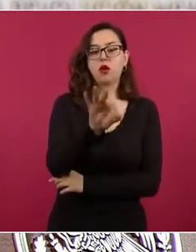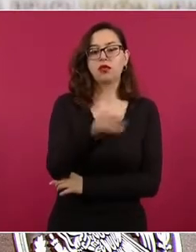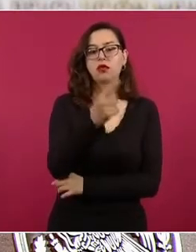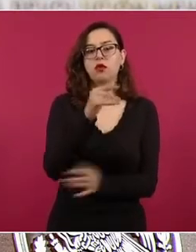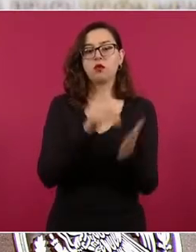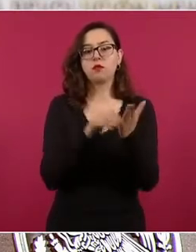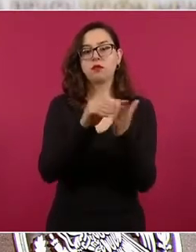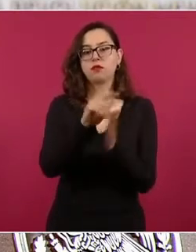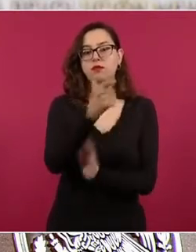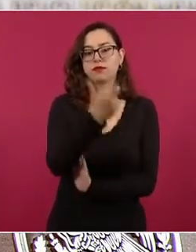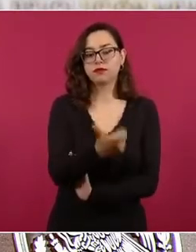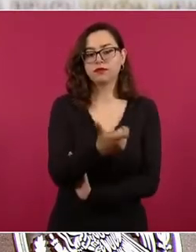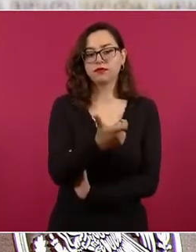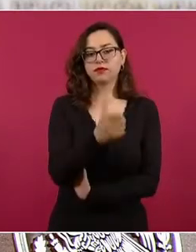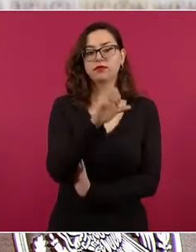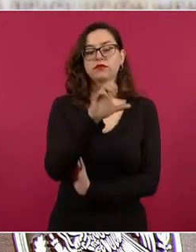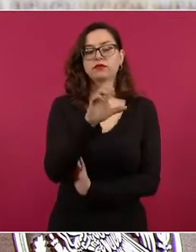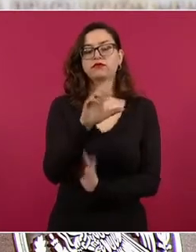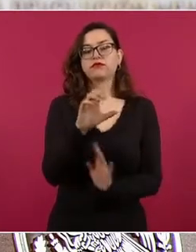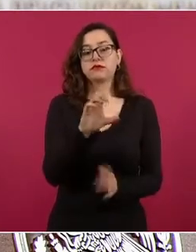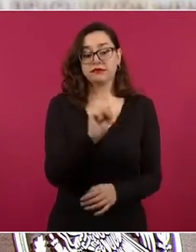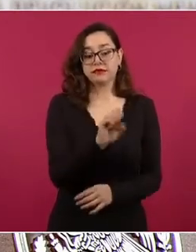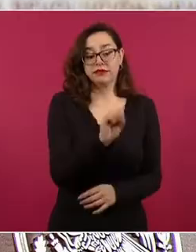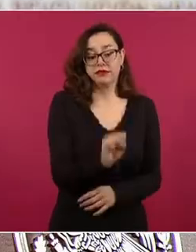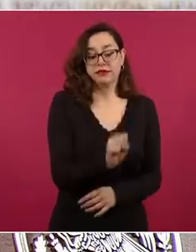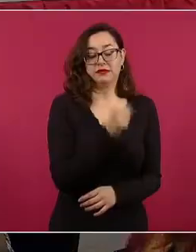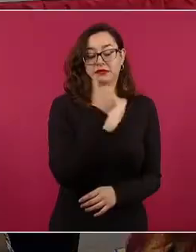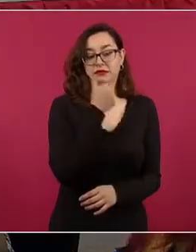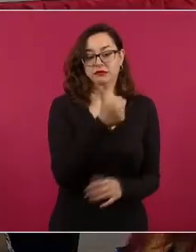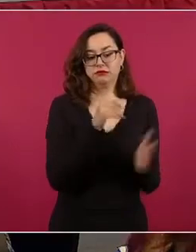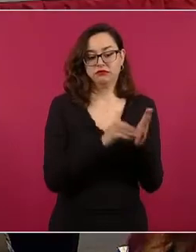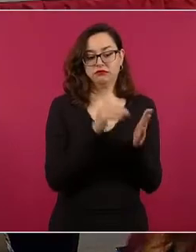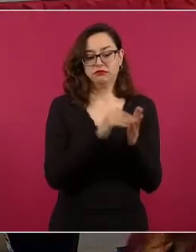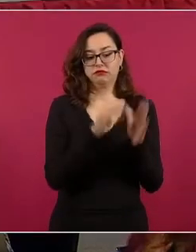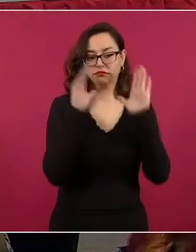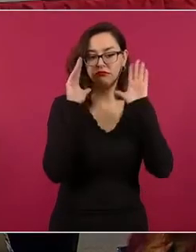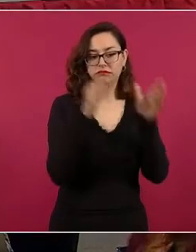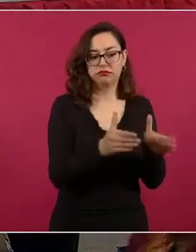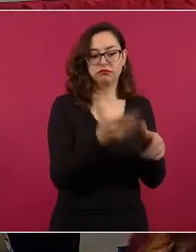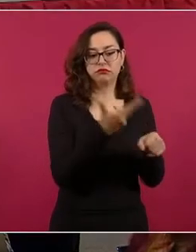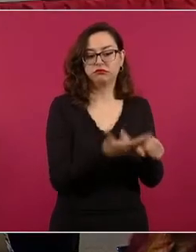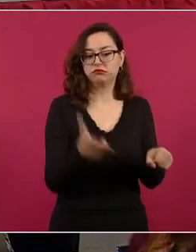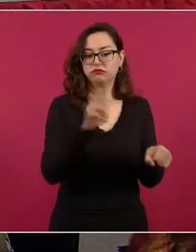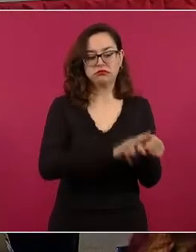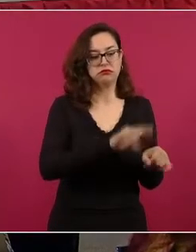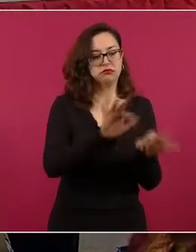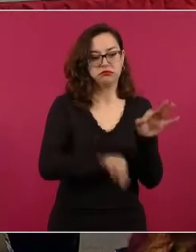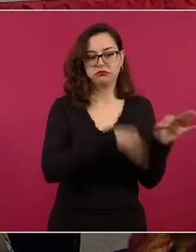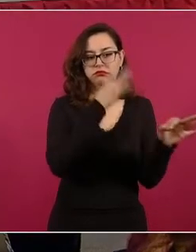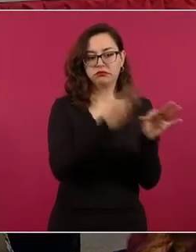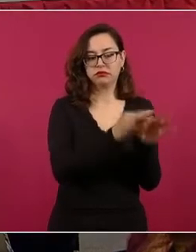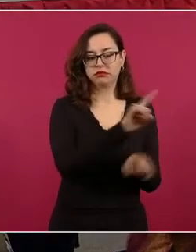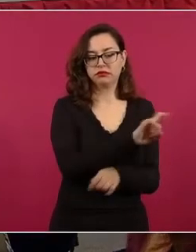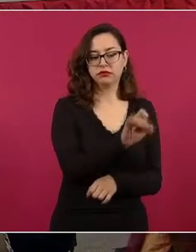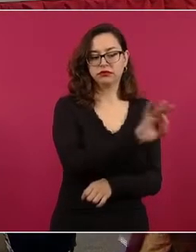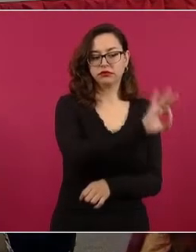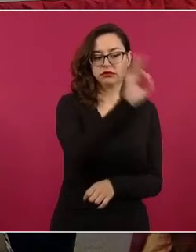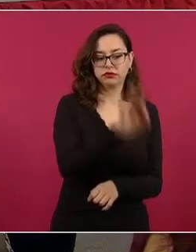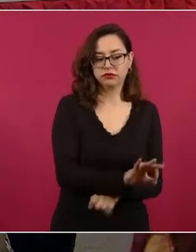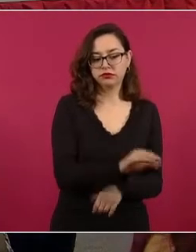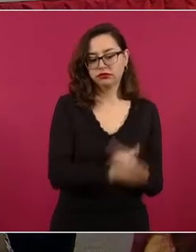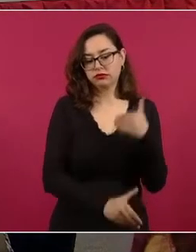millones de pesos, 66 que estaban destinados para hospitales ya se ejercieron al 100% y tenemos un avance